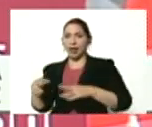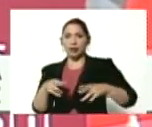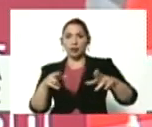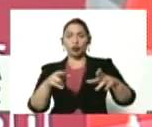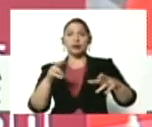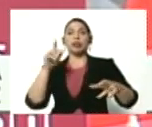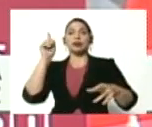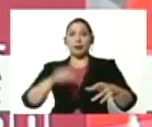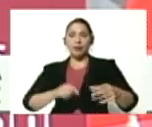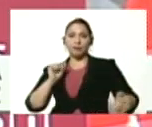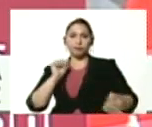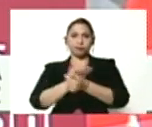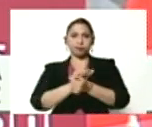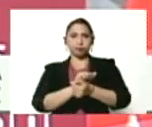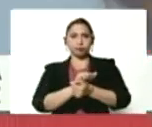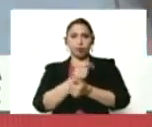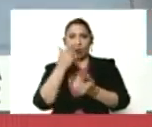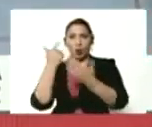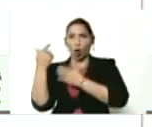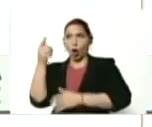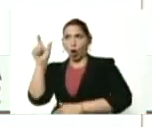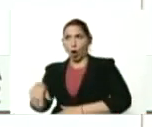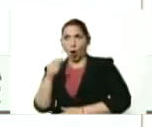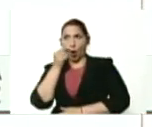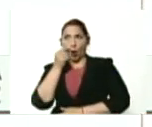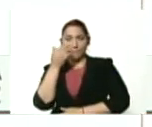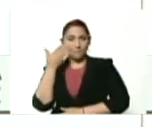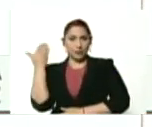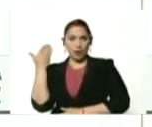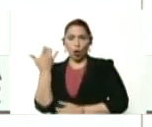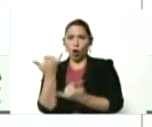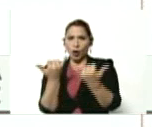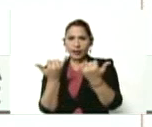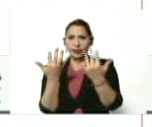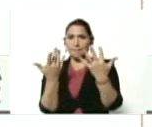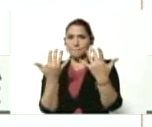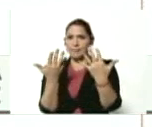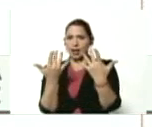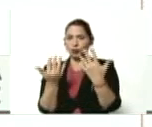también a Raider Russo, alias Pico. Ahorita está en manos